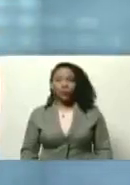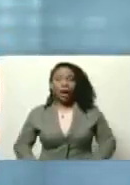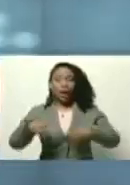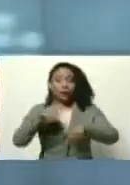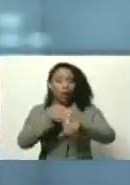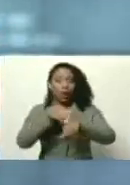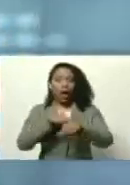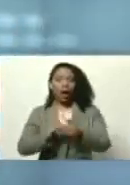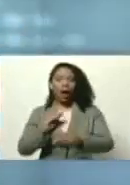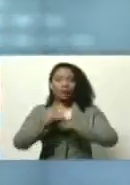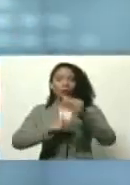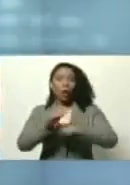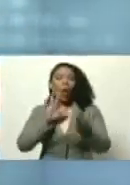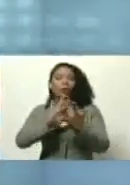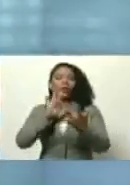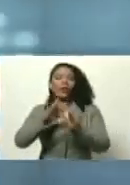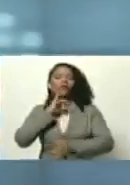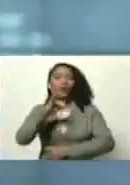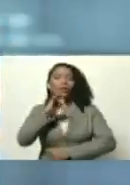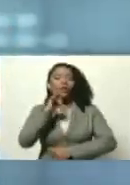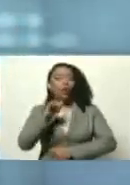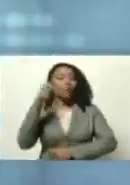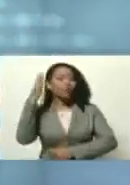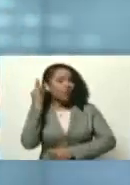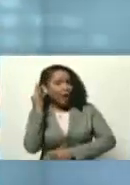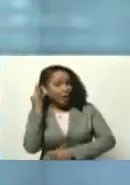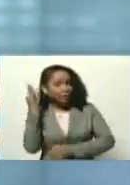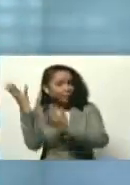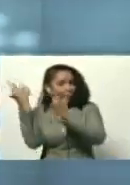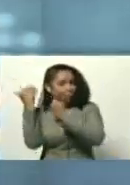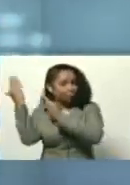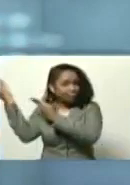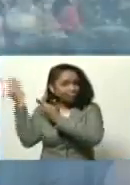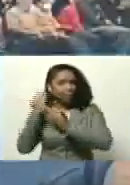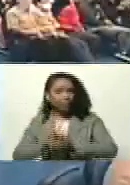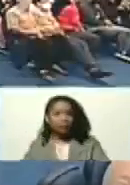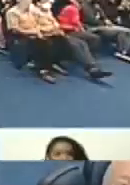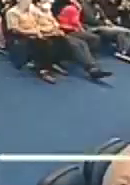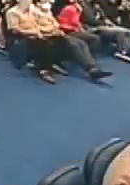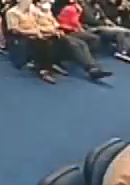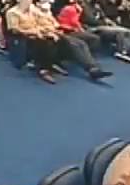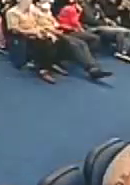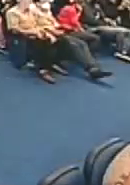Y a esta hora establecemos un contacto informativo con Indira López. Te escuchamos.